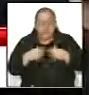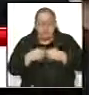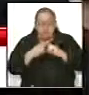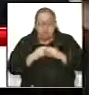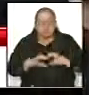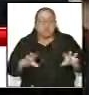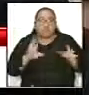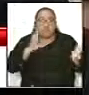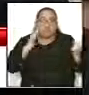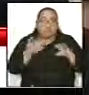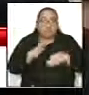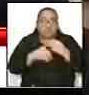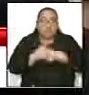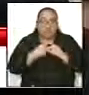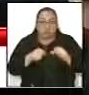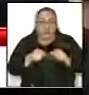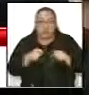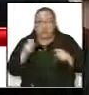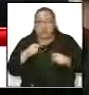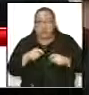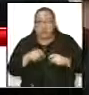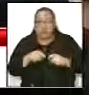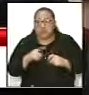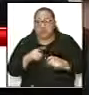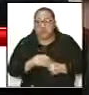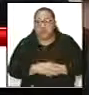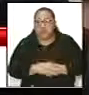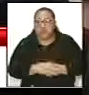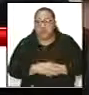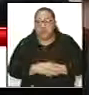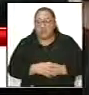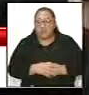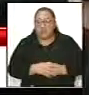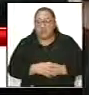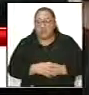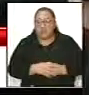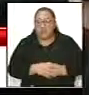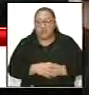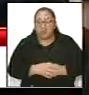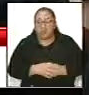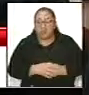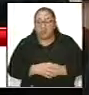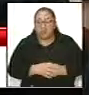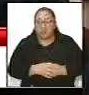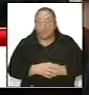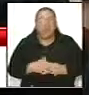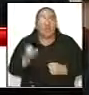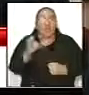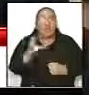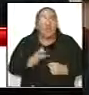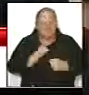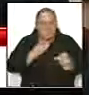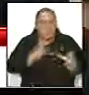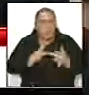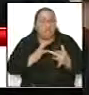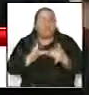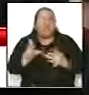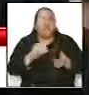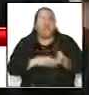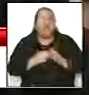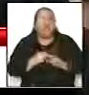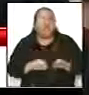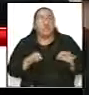una transformación digital necesitamos una carretera digital. Obviamente, es de interés